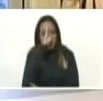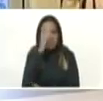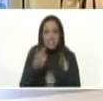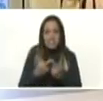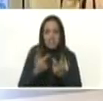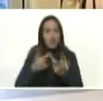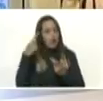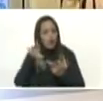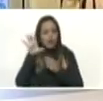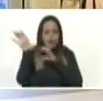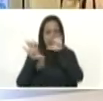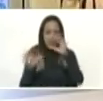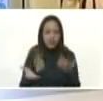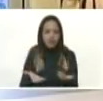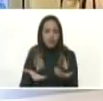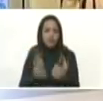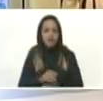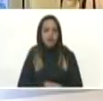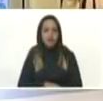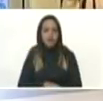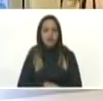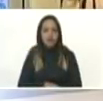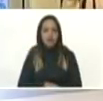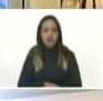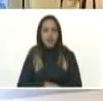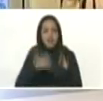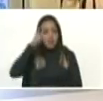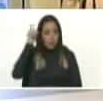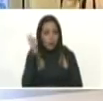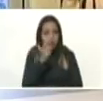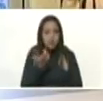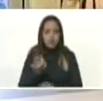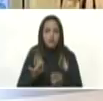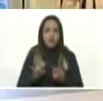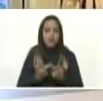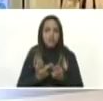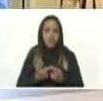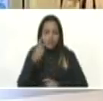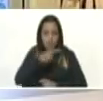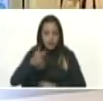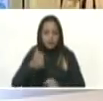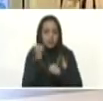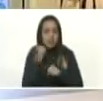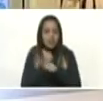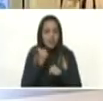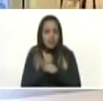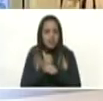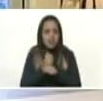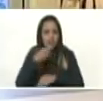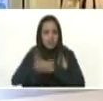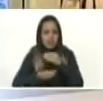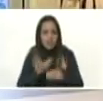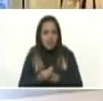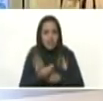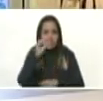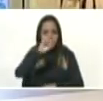Pampanito, ¿ah? Del Guárico, desde el obrero, de allá de Sidor, de